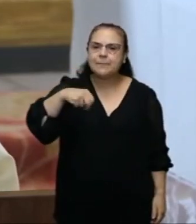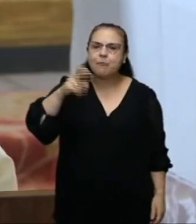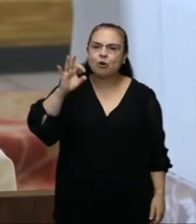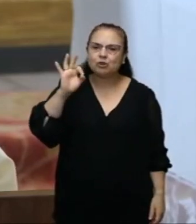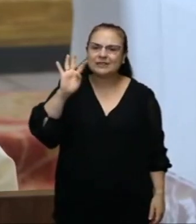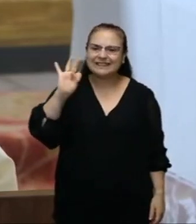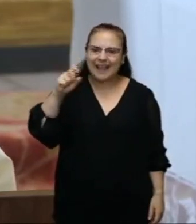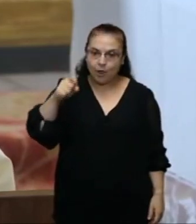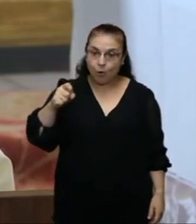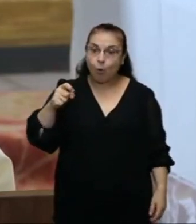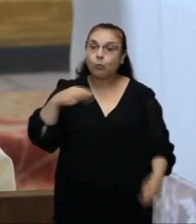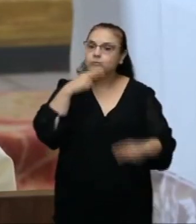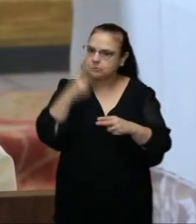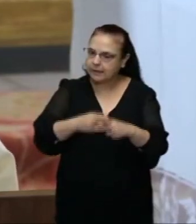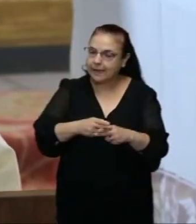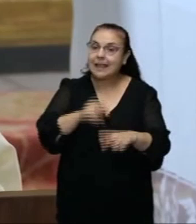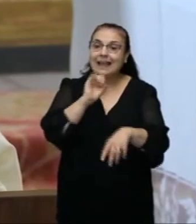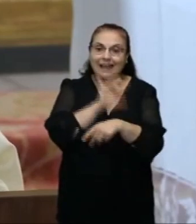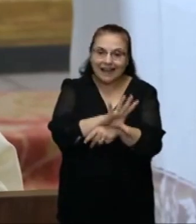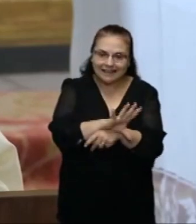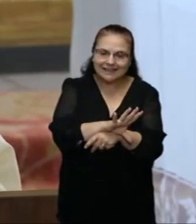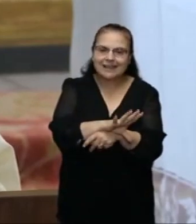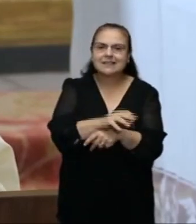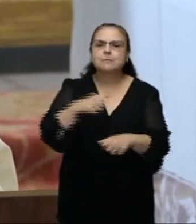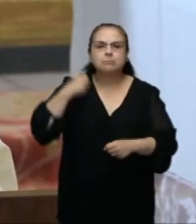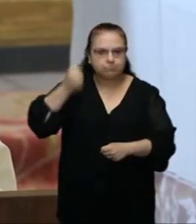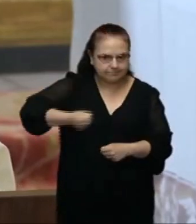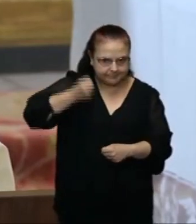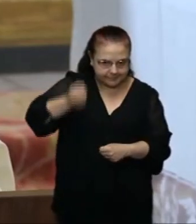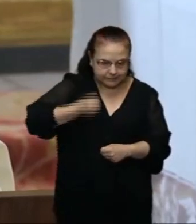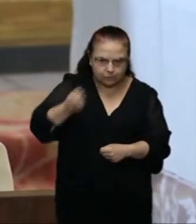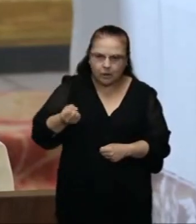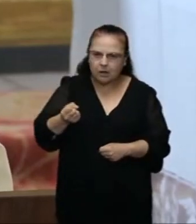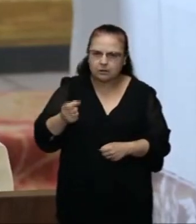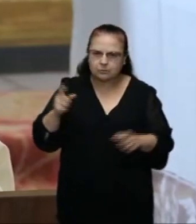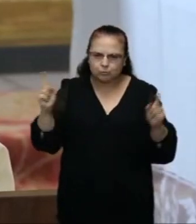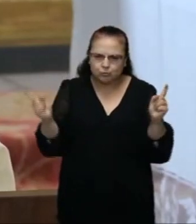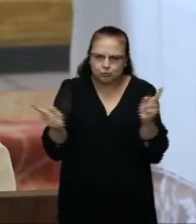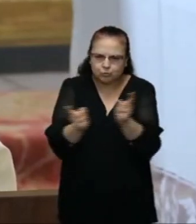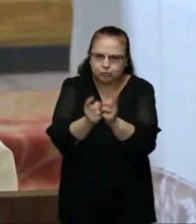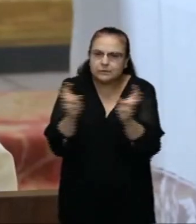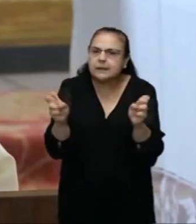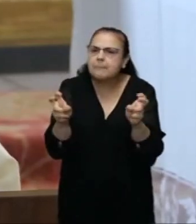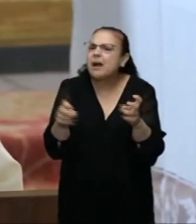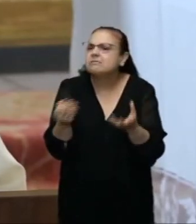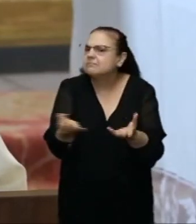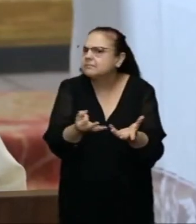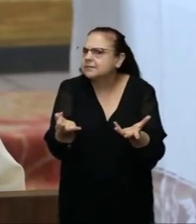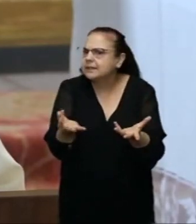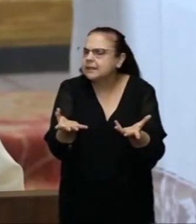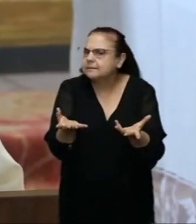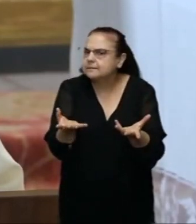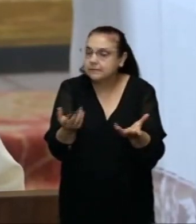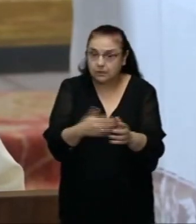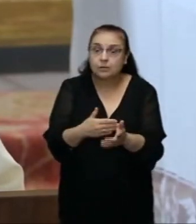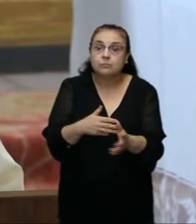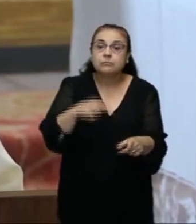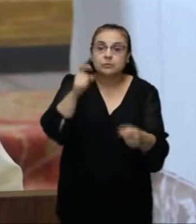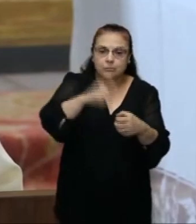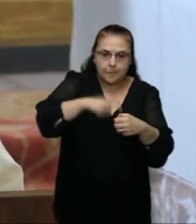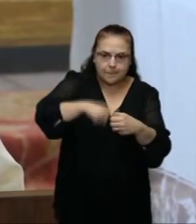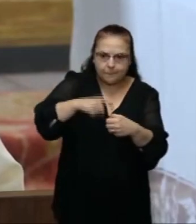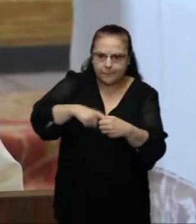llamadas cartas pastorales que concretan mucho la acción de todos los miembros de la